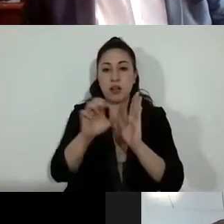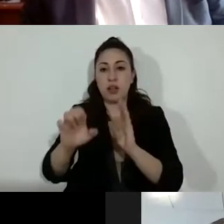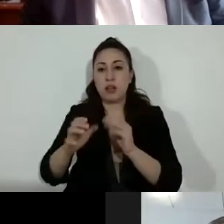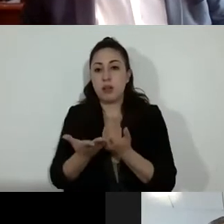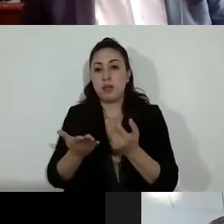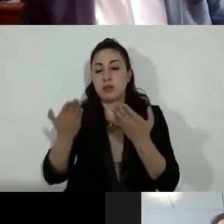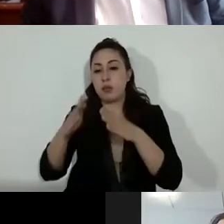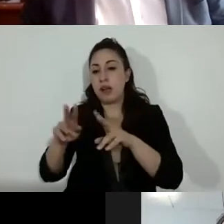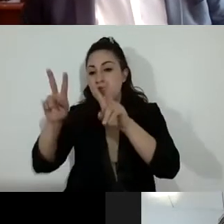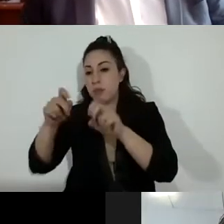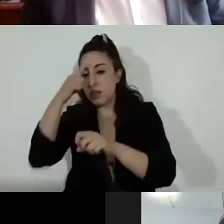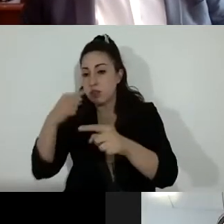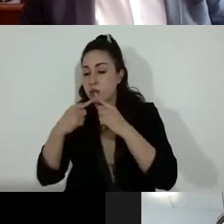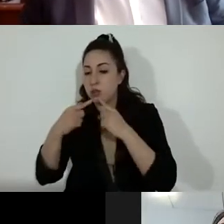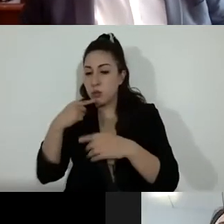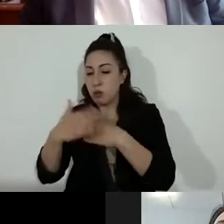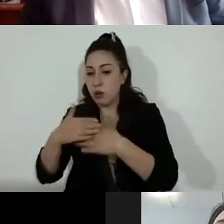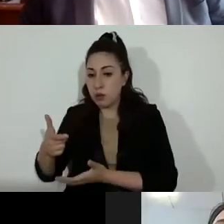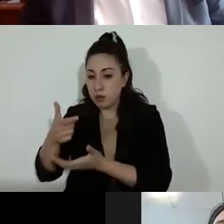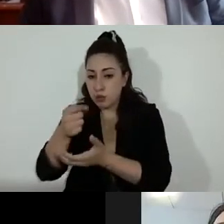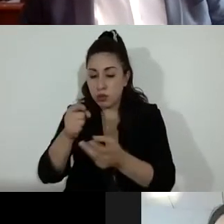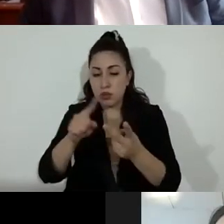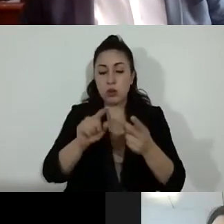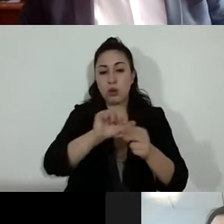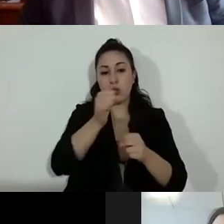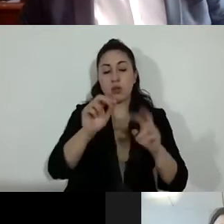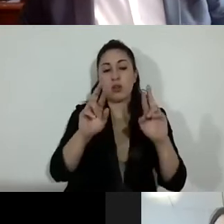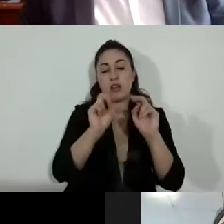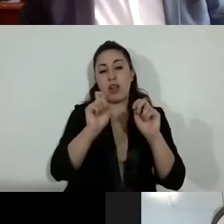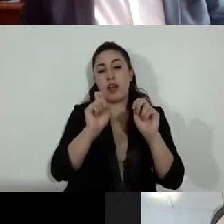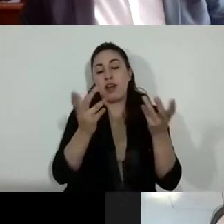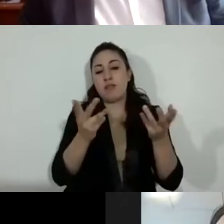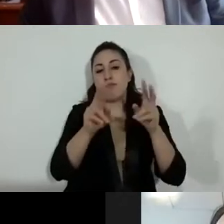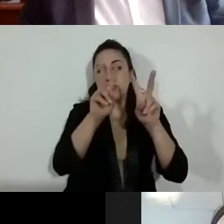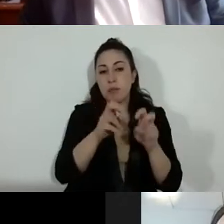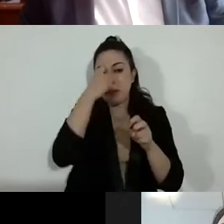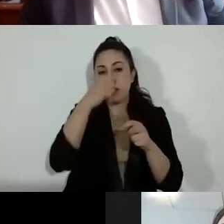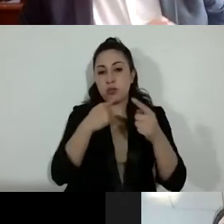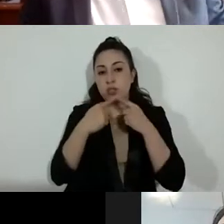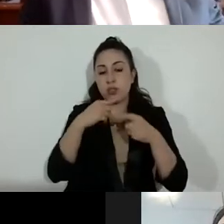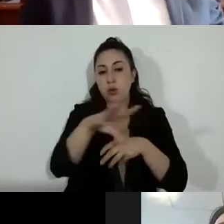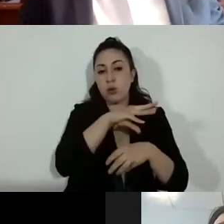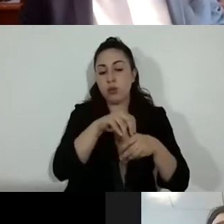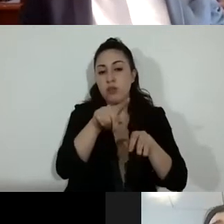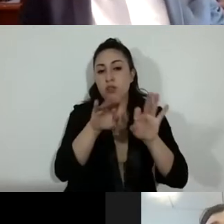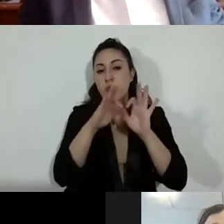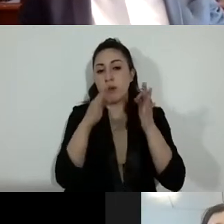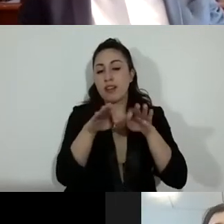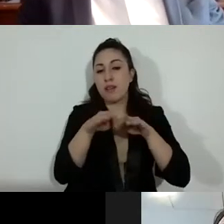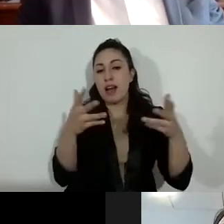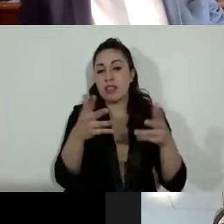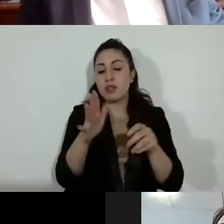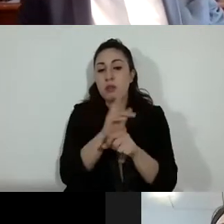finanzas y otro es el tema del presupuesto, por lo que consideramos que es necesario la presencia de